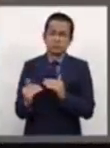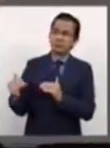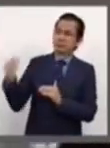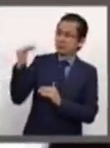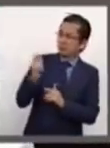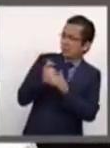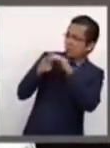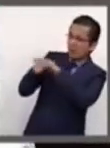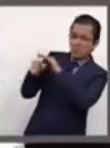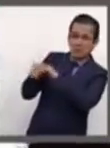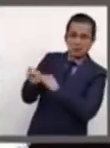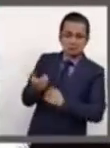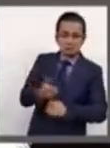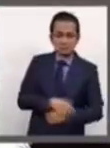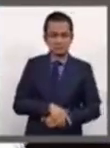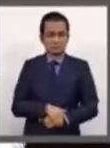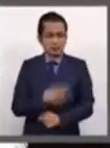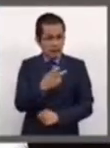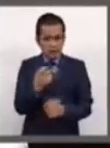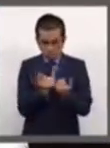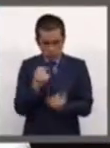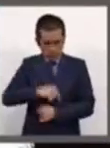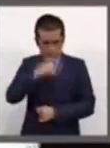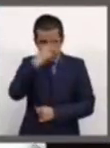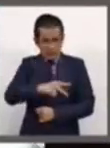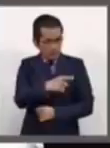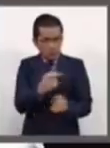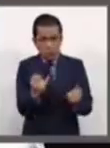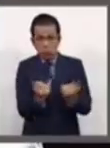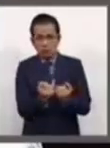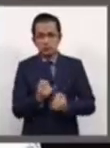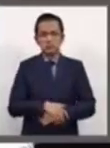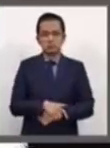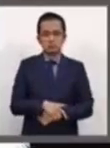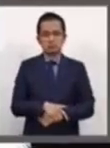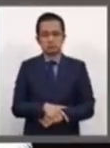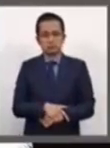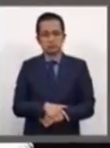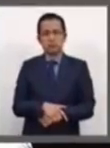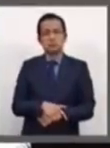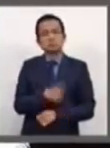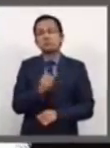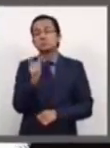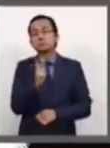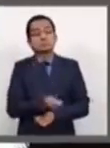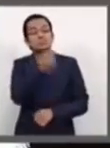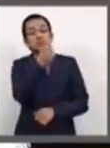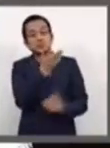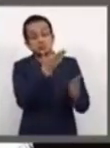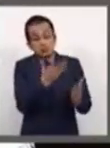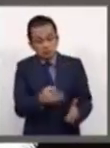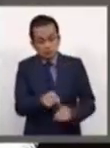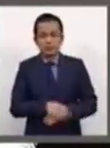Al más alto nivel. Y eso hizo aquí en México. La primera aparición fue en el 2009,